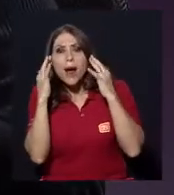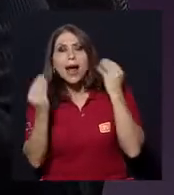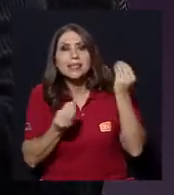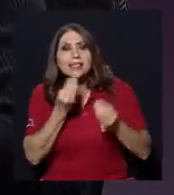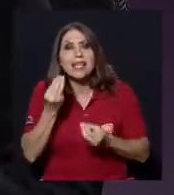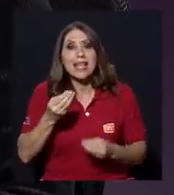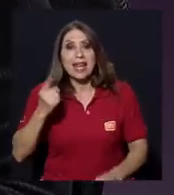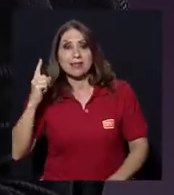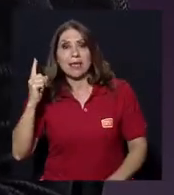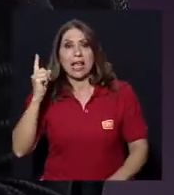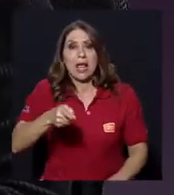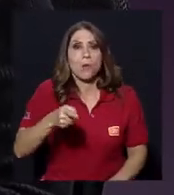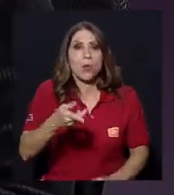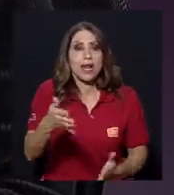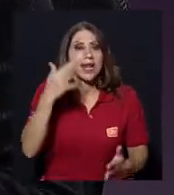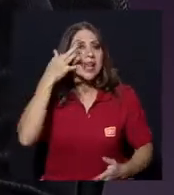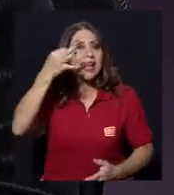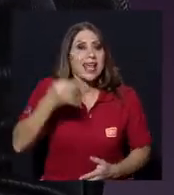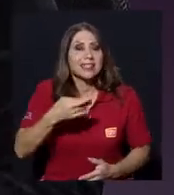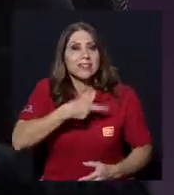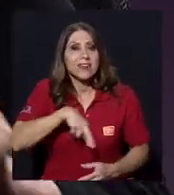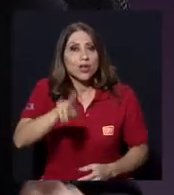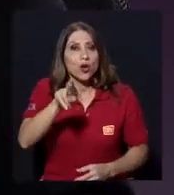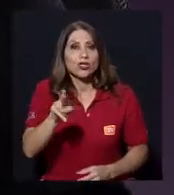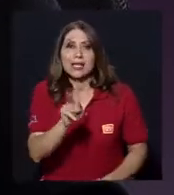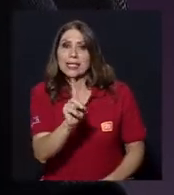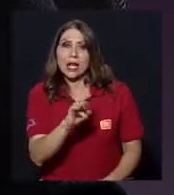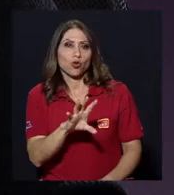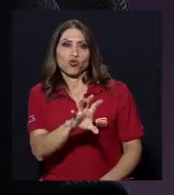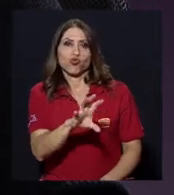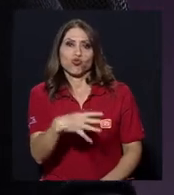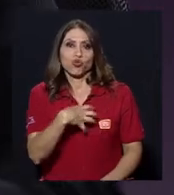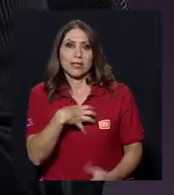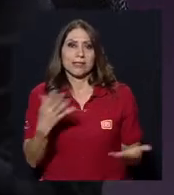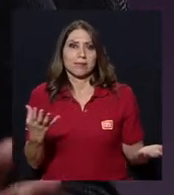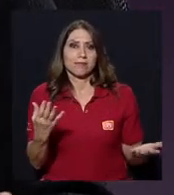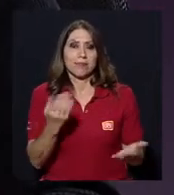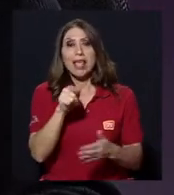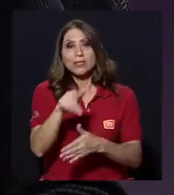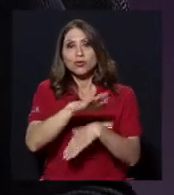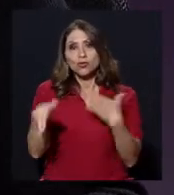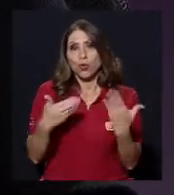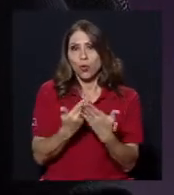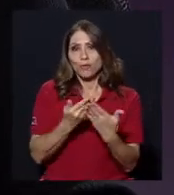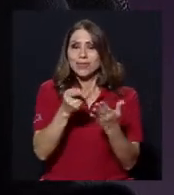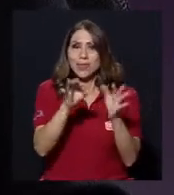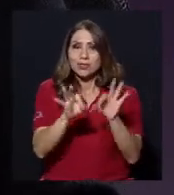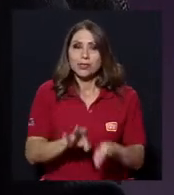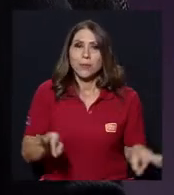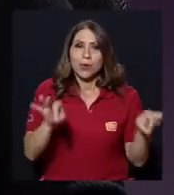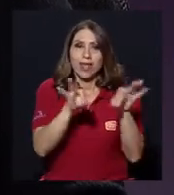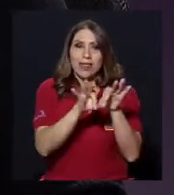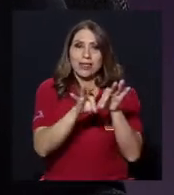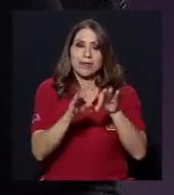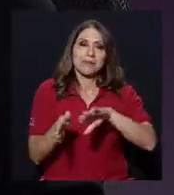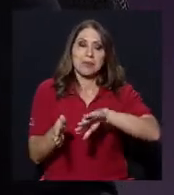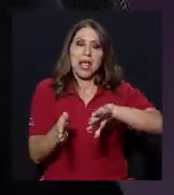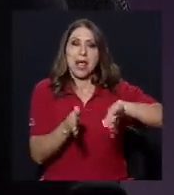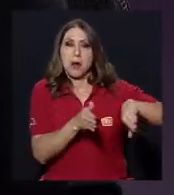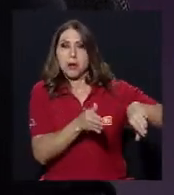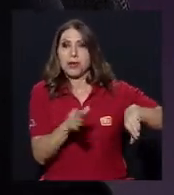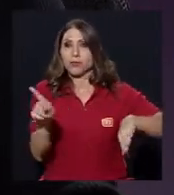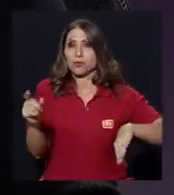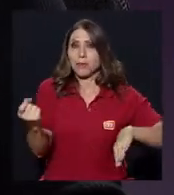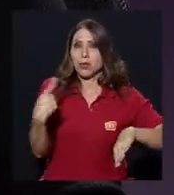les vayan a imponer creencias religiosas que no son las suyas, ¿verdad? Eso es todo, yo creo que eso es importante. Ahora, respondiendo